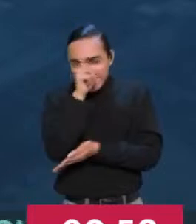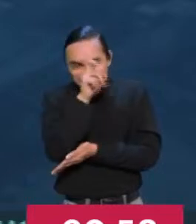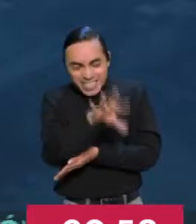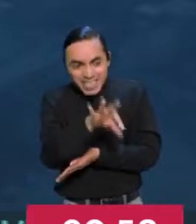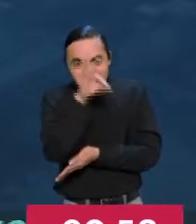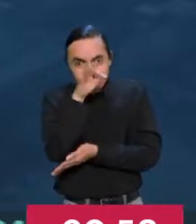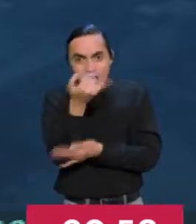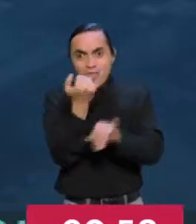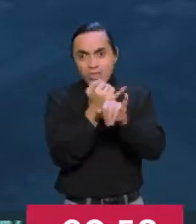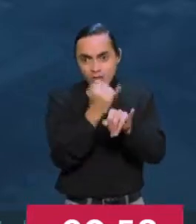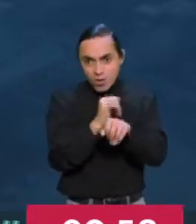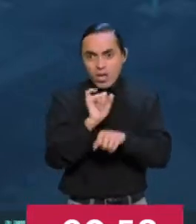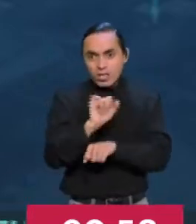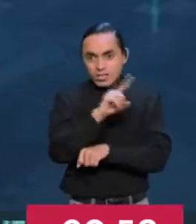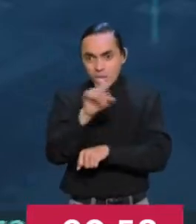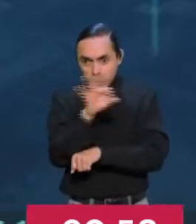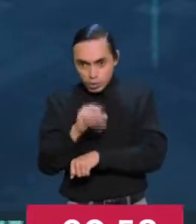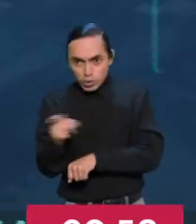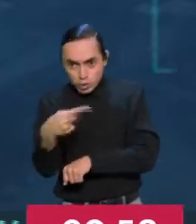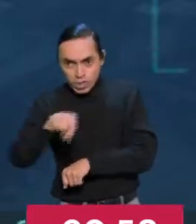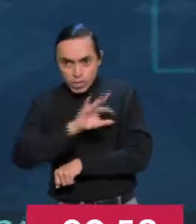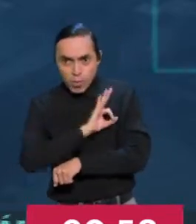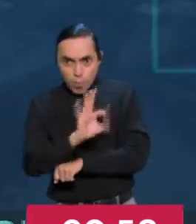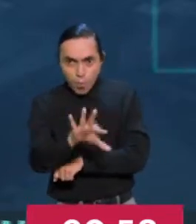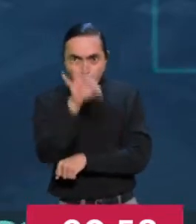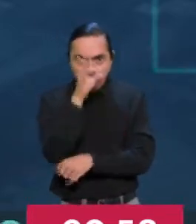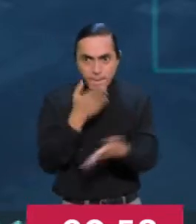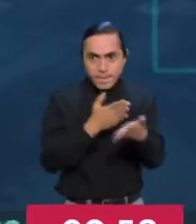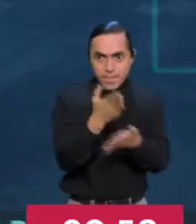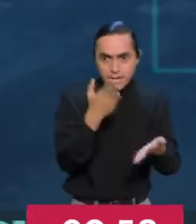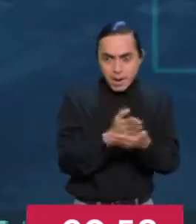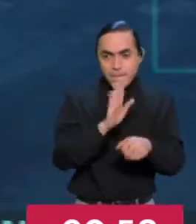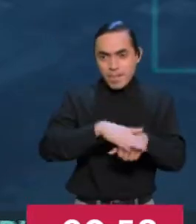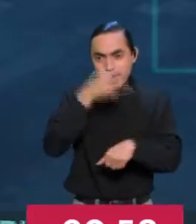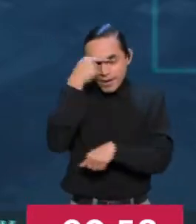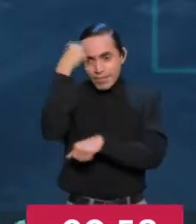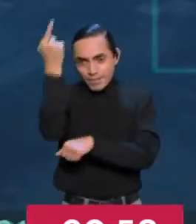digital, 100% seguro que la pueden encontrar. Es lo más sencillo, pero está muy padre este libro.